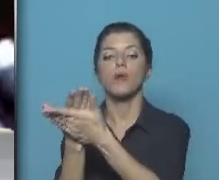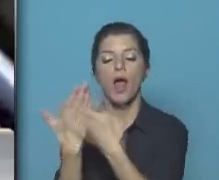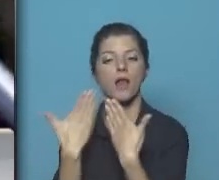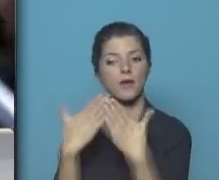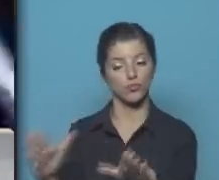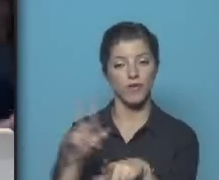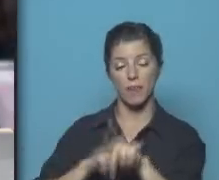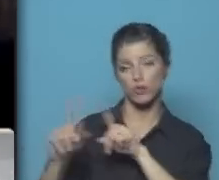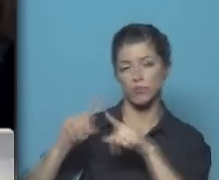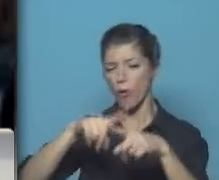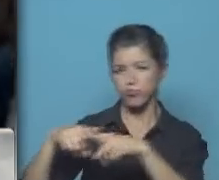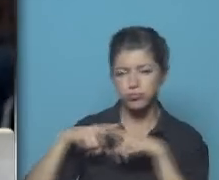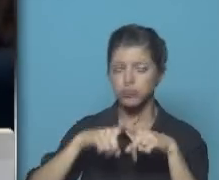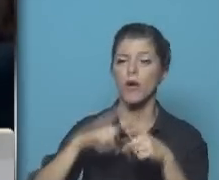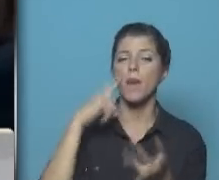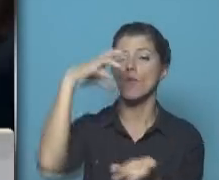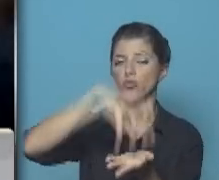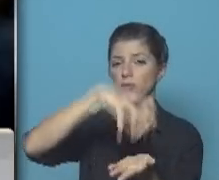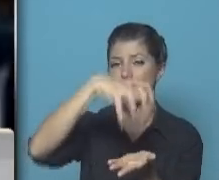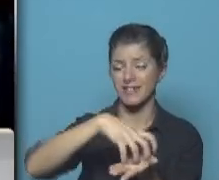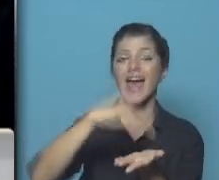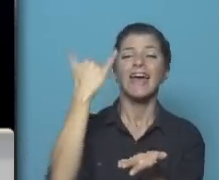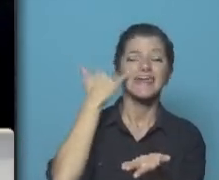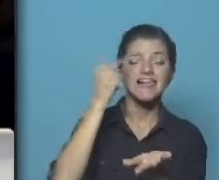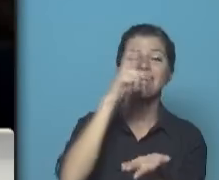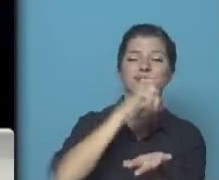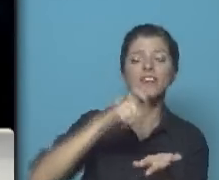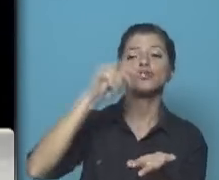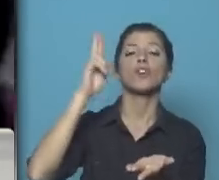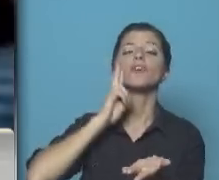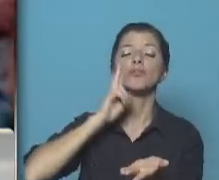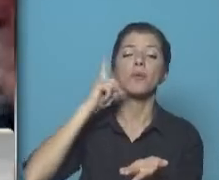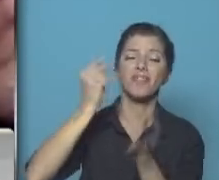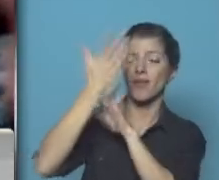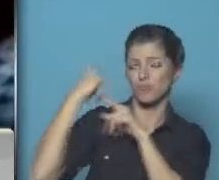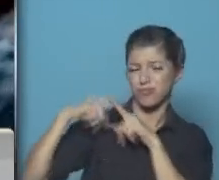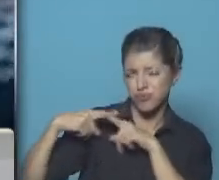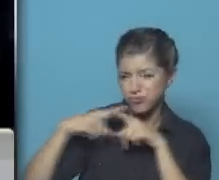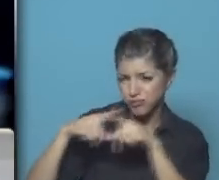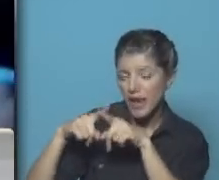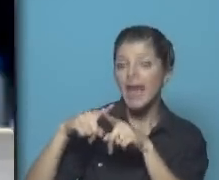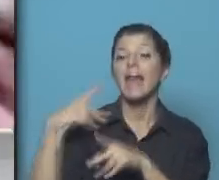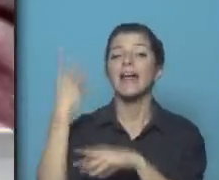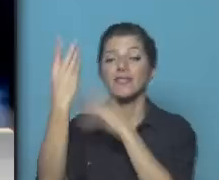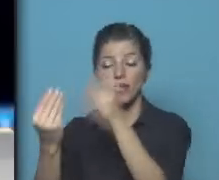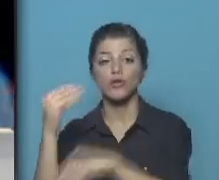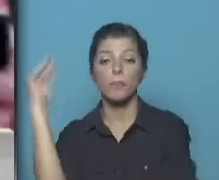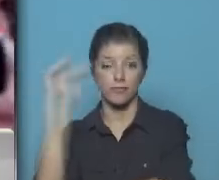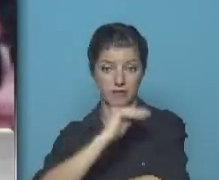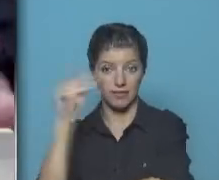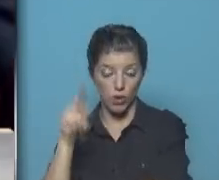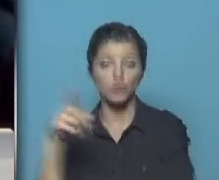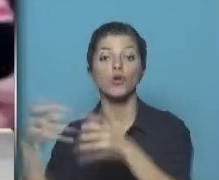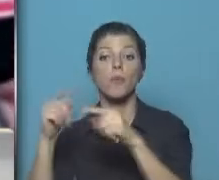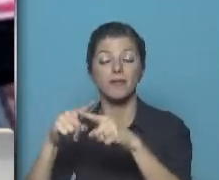medio de un conflicto municipal que ya lleva 119 días. El precandidato a diputado nacional por Santa Cruz, del Frente para la